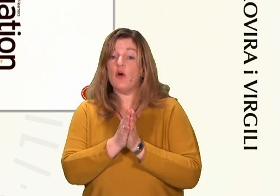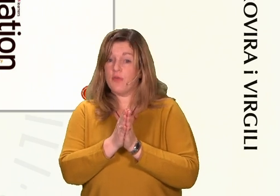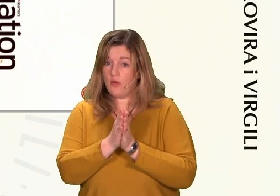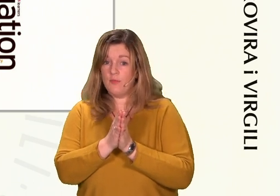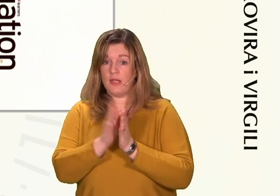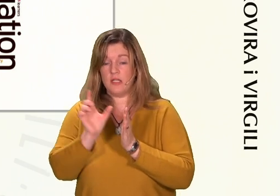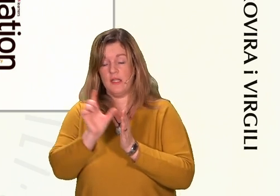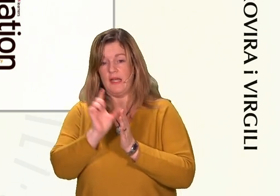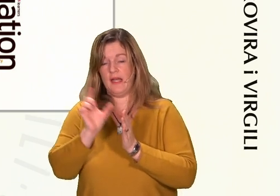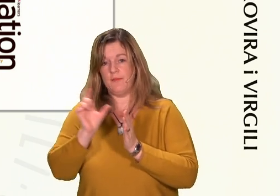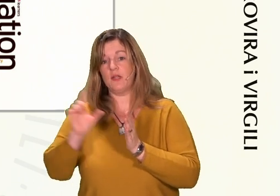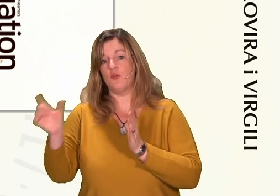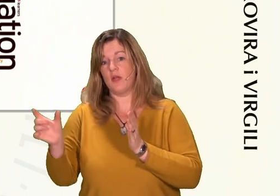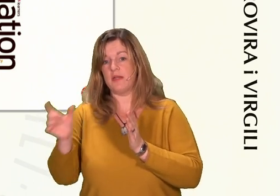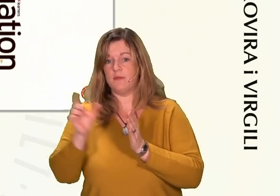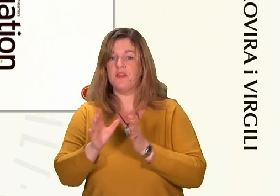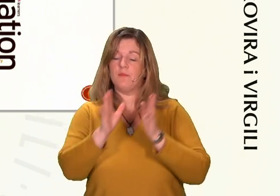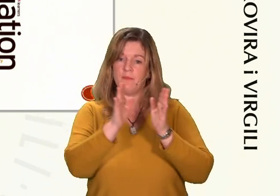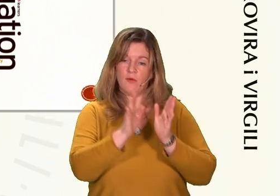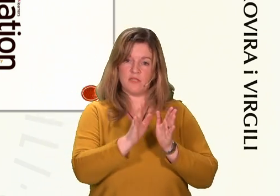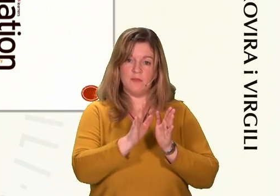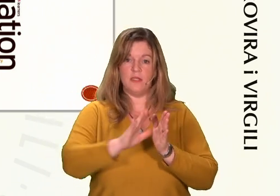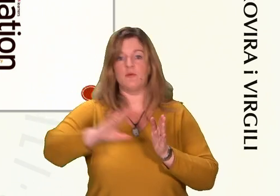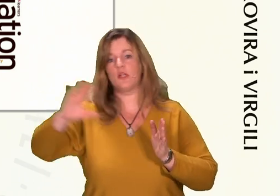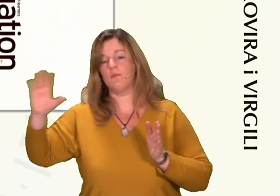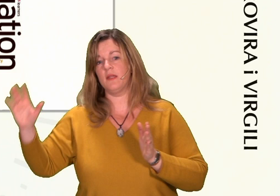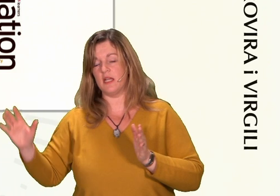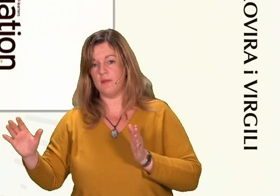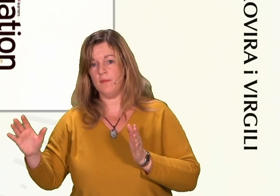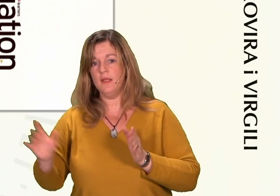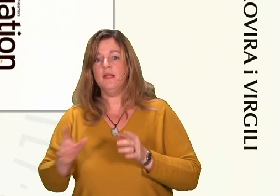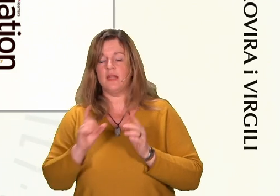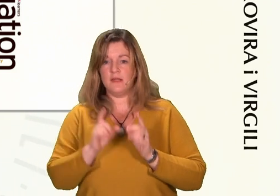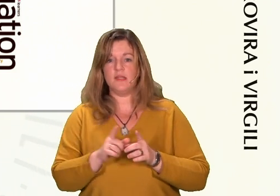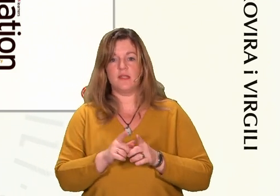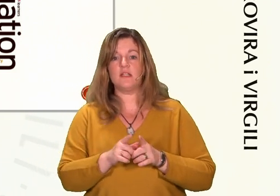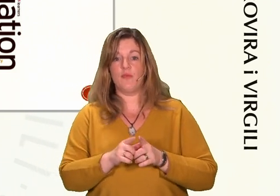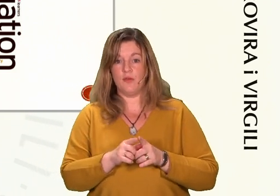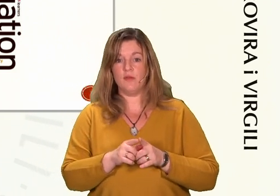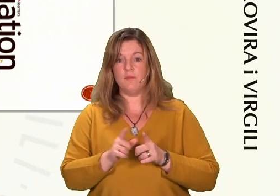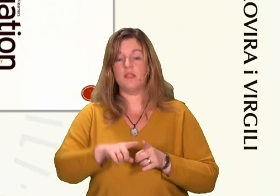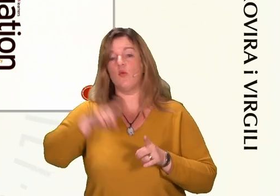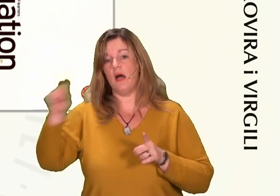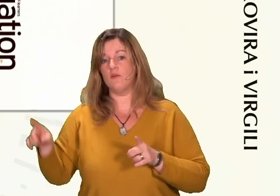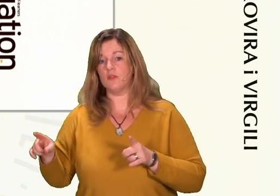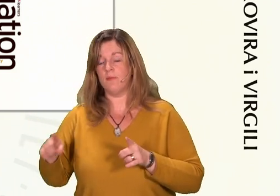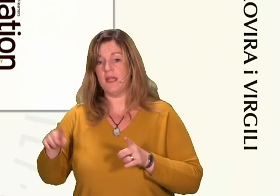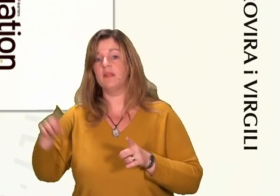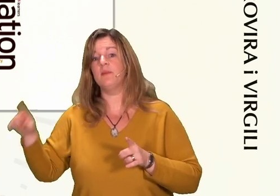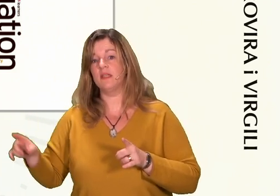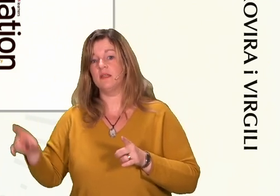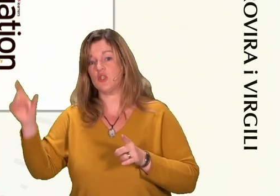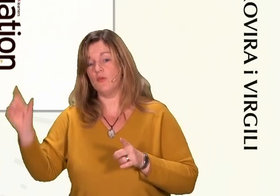tenéis la opción, porque a nivel de cronograma se va a hacer primero la SBIP y posteriormente la SBAP, también tendréis la opción de matricularos de